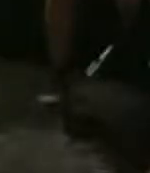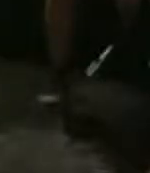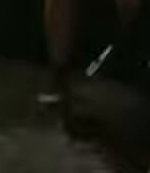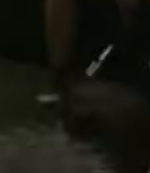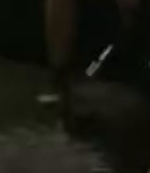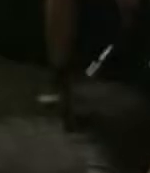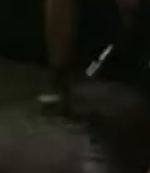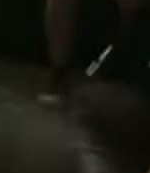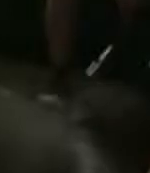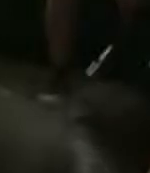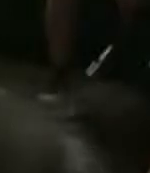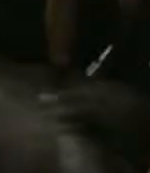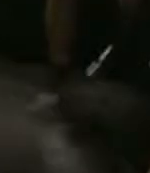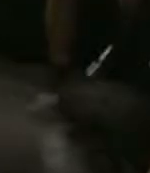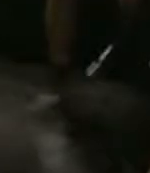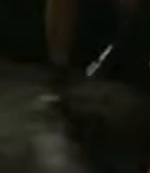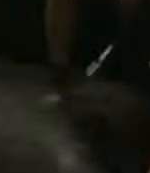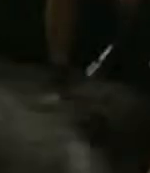necesario